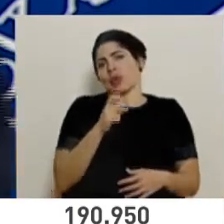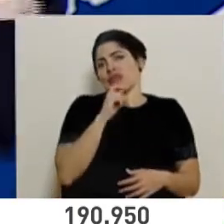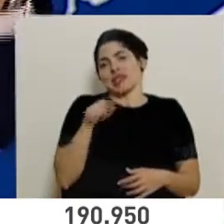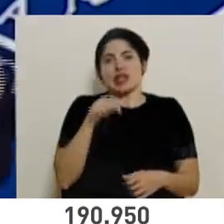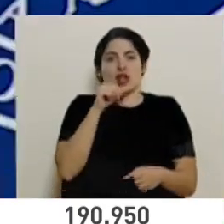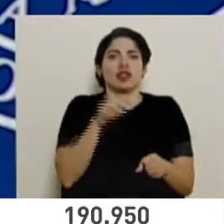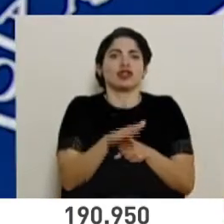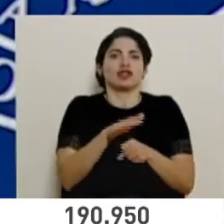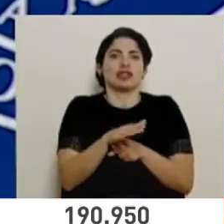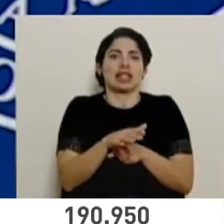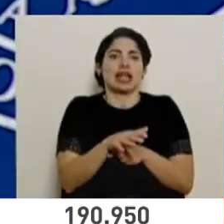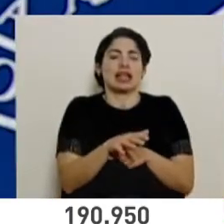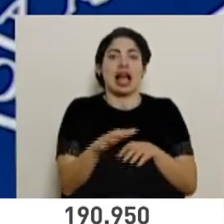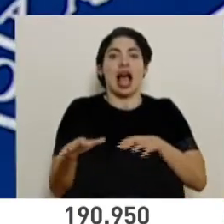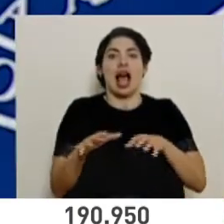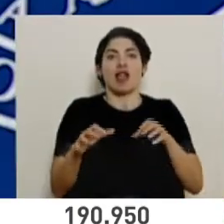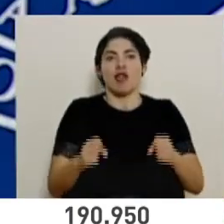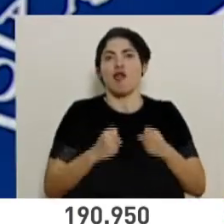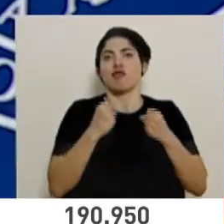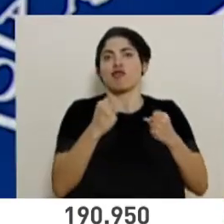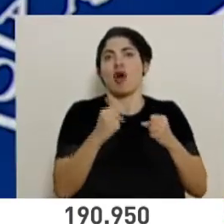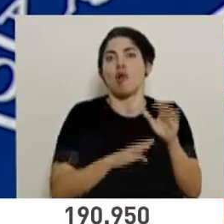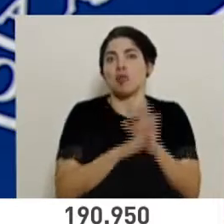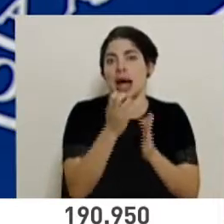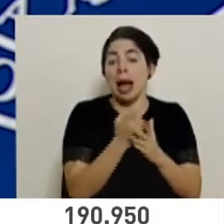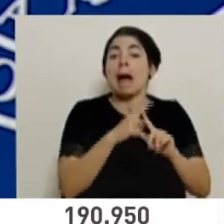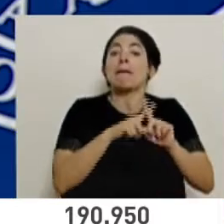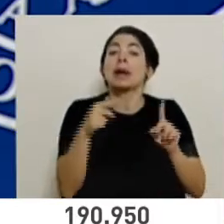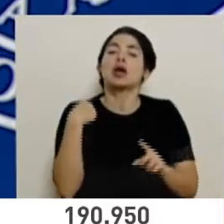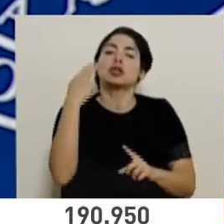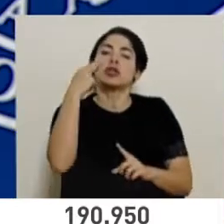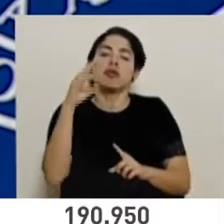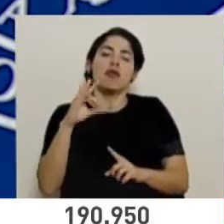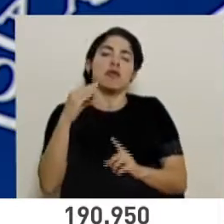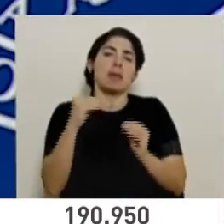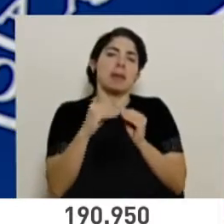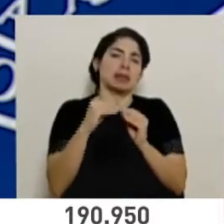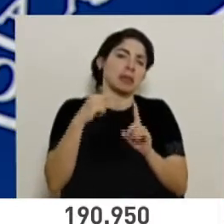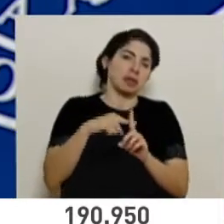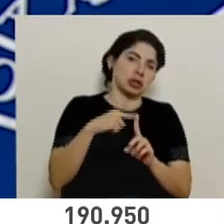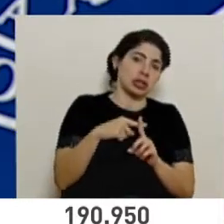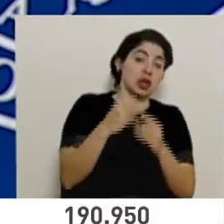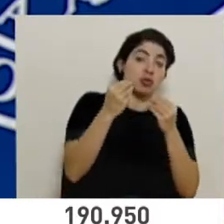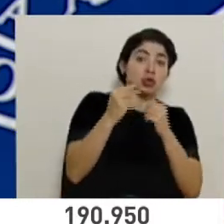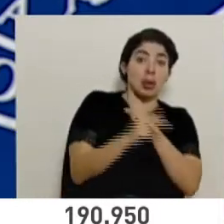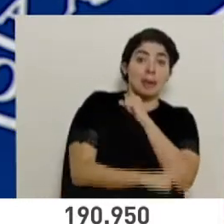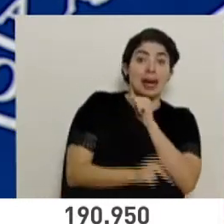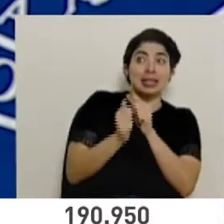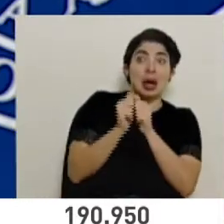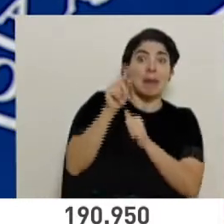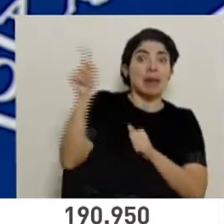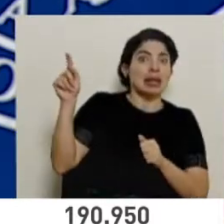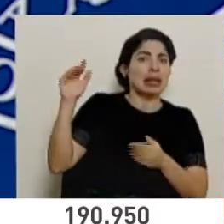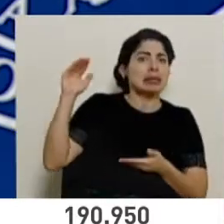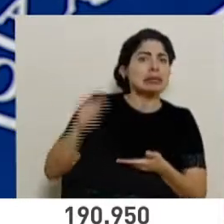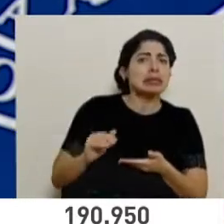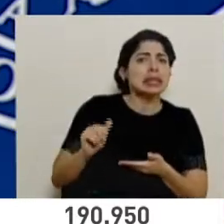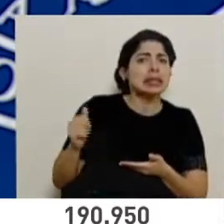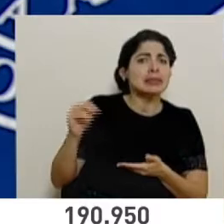para una reactivación vigorosa. Pero yo también veo el vaso medio lleno, don Edgar. Muchos países competidores no han llegado ni al